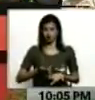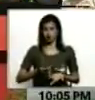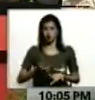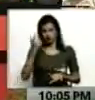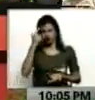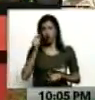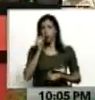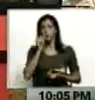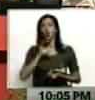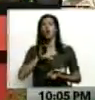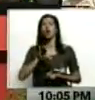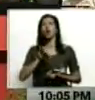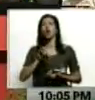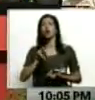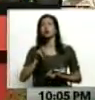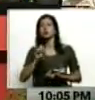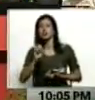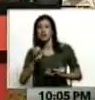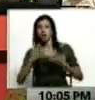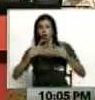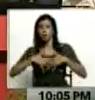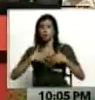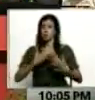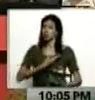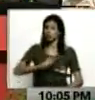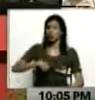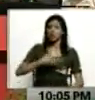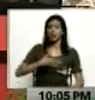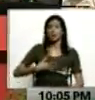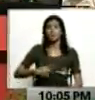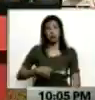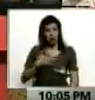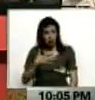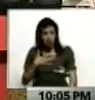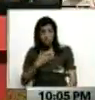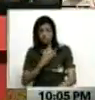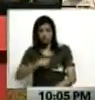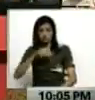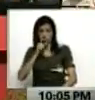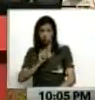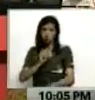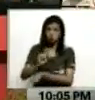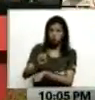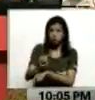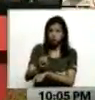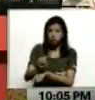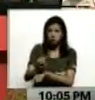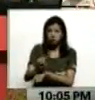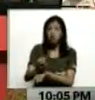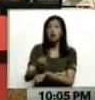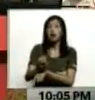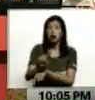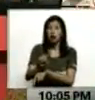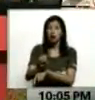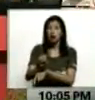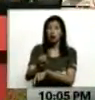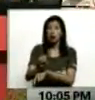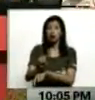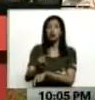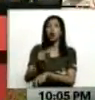tipo con comercio si el presidente quiere más impuestos para los ricos tendrá más inflación nos amenaza